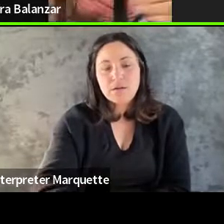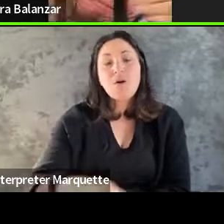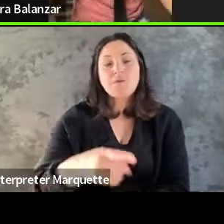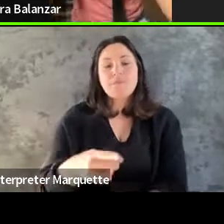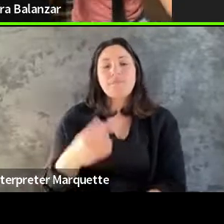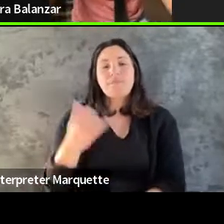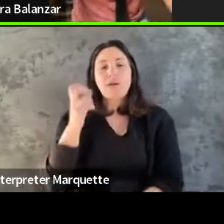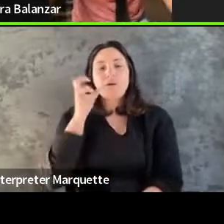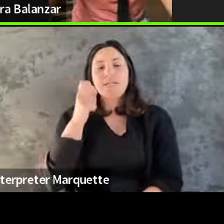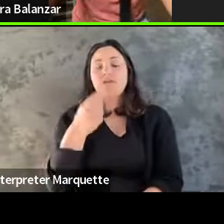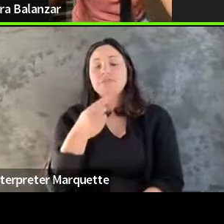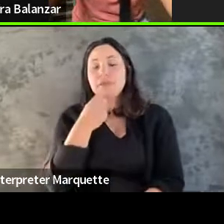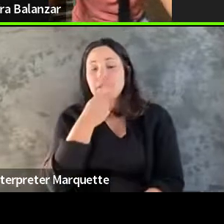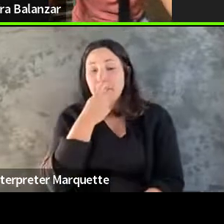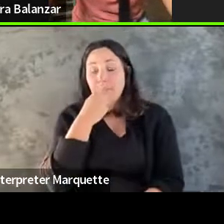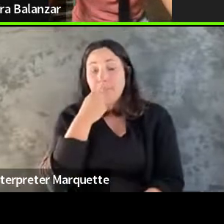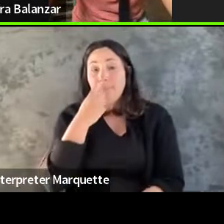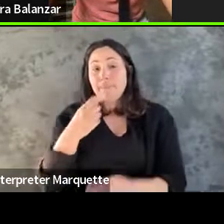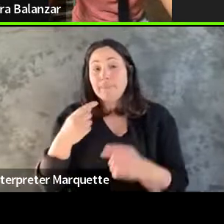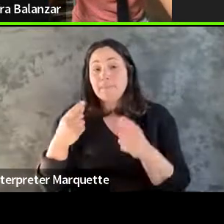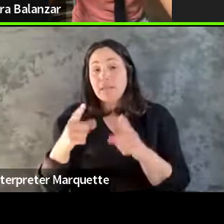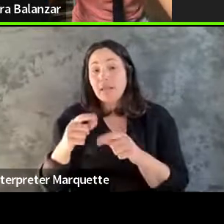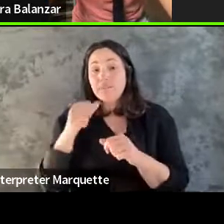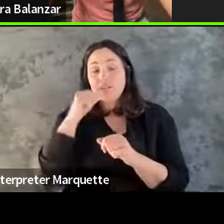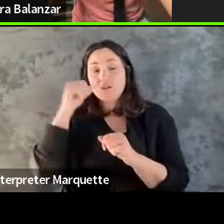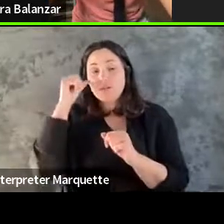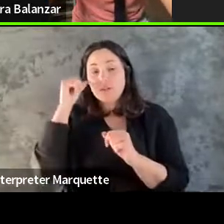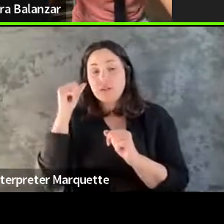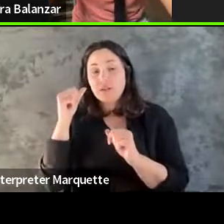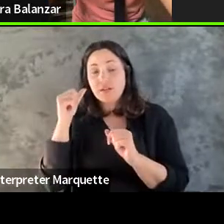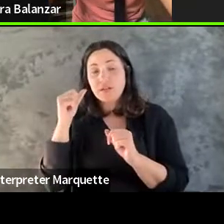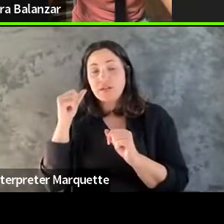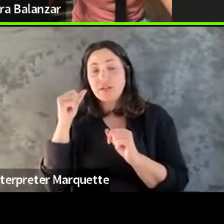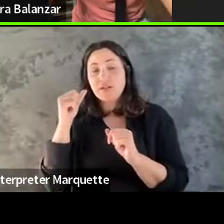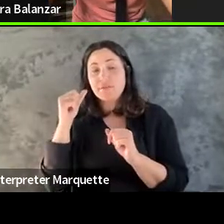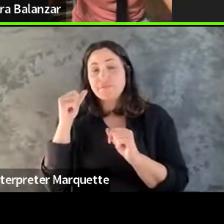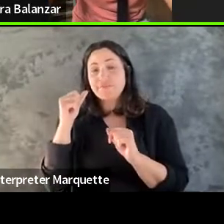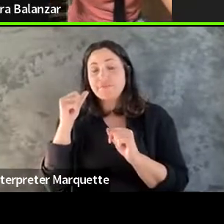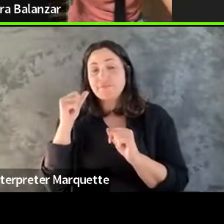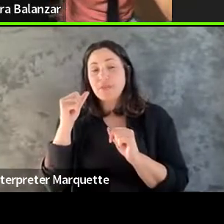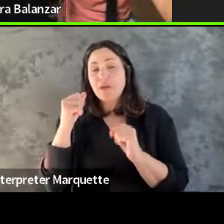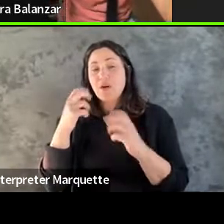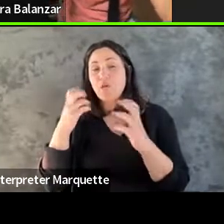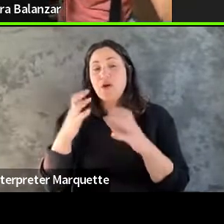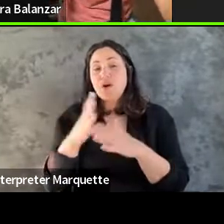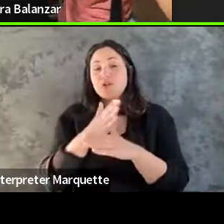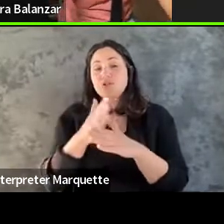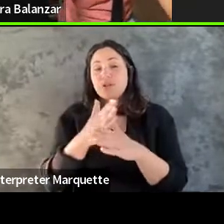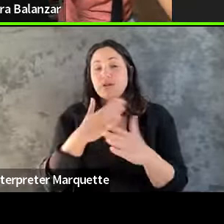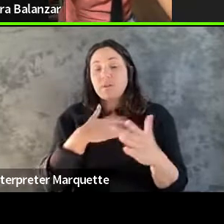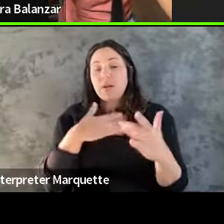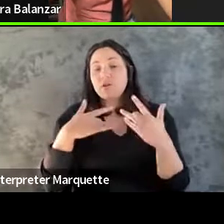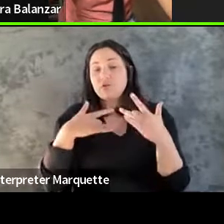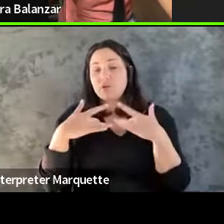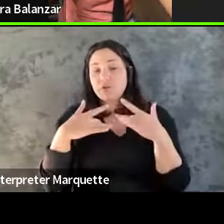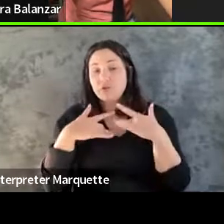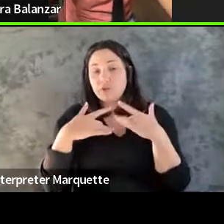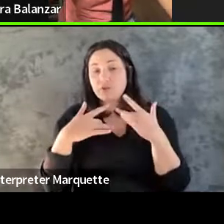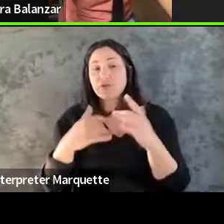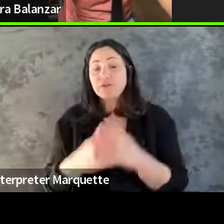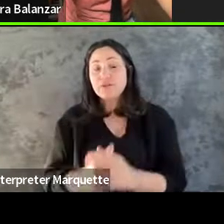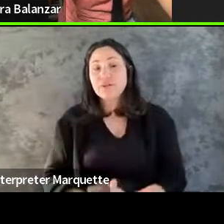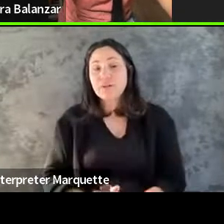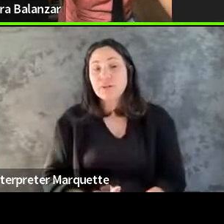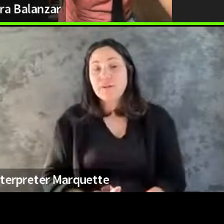ayer, quiero como compartir mi preocupación. Tengo 2 niñas en